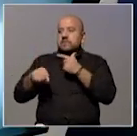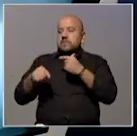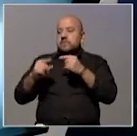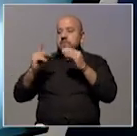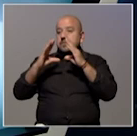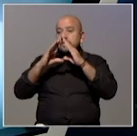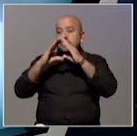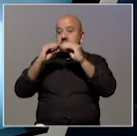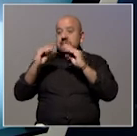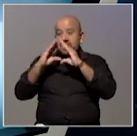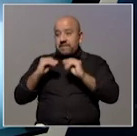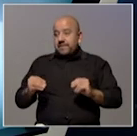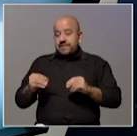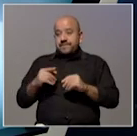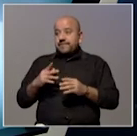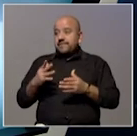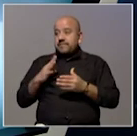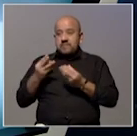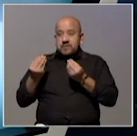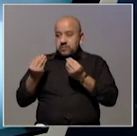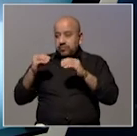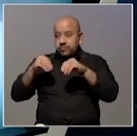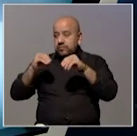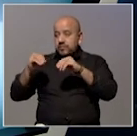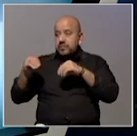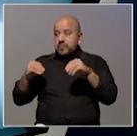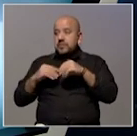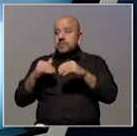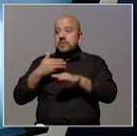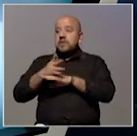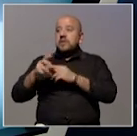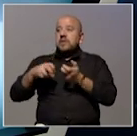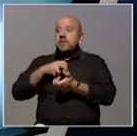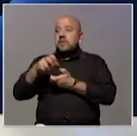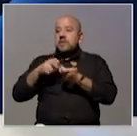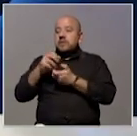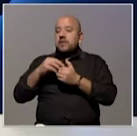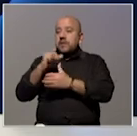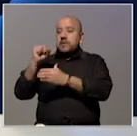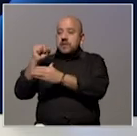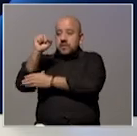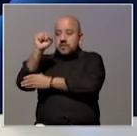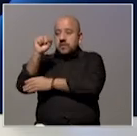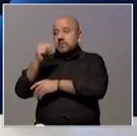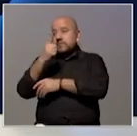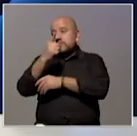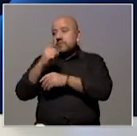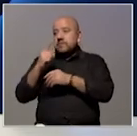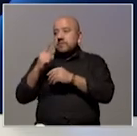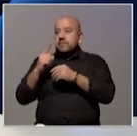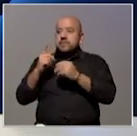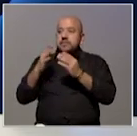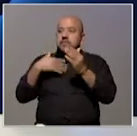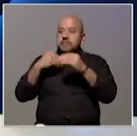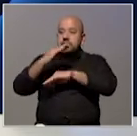formalidades y estaba limpia después generó un conflicto avión por poner camiones que tuvo que